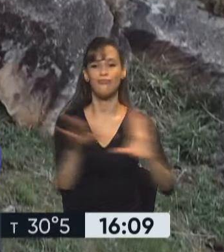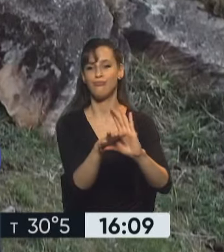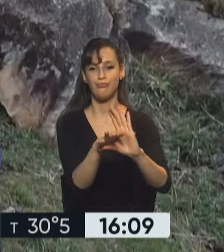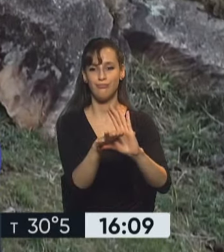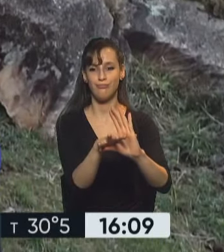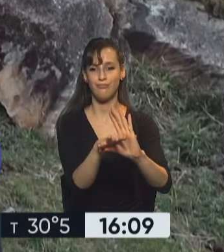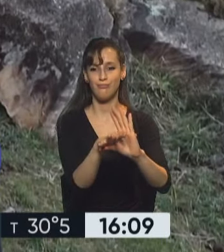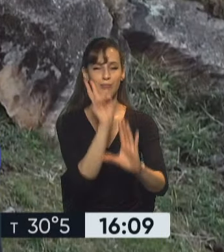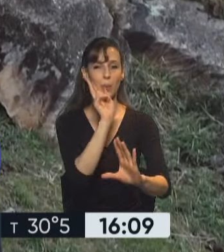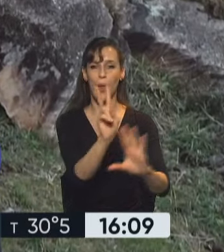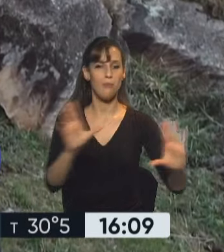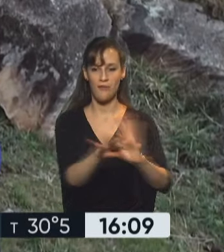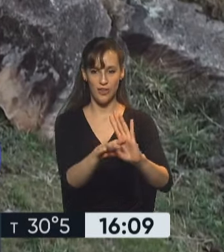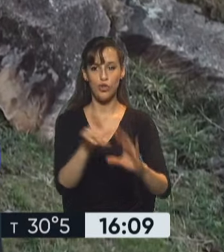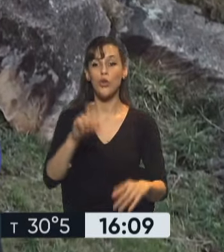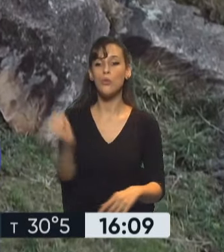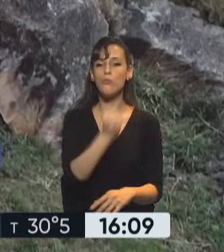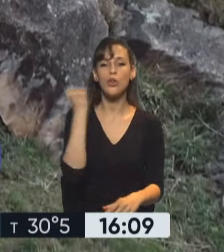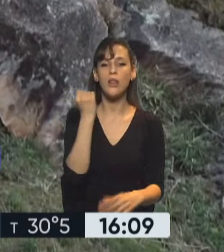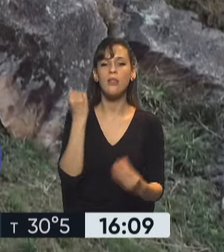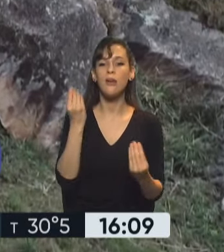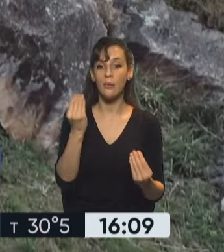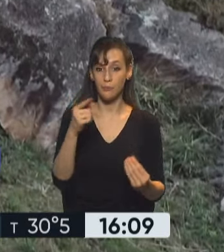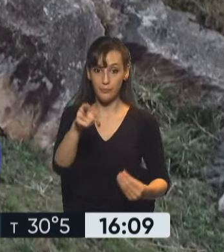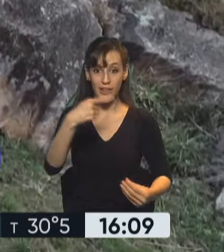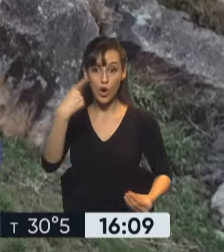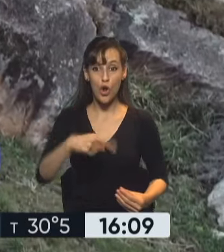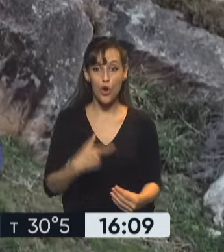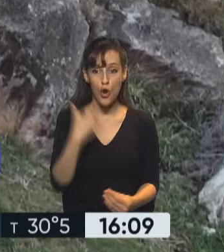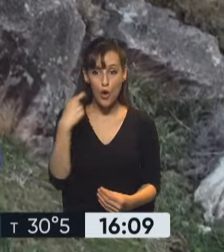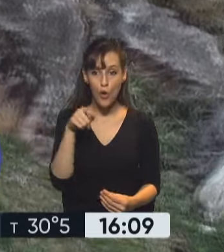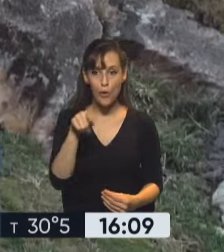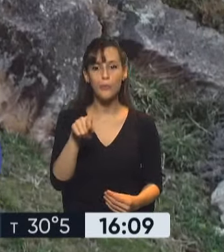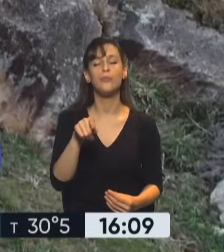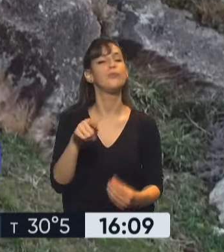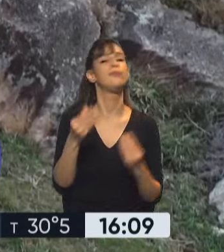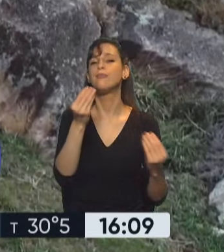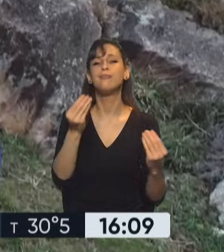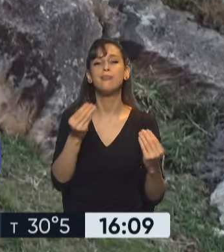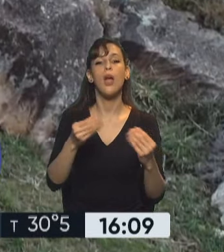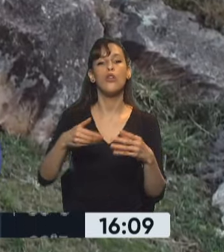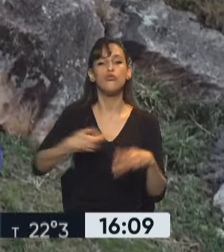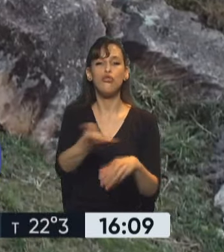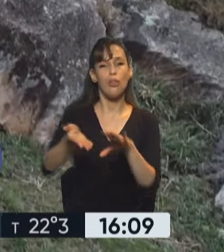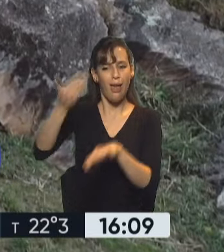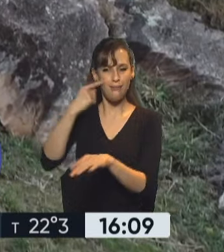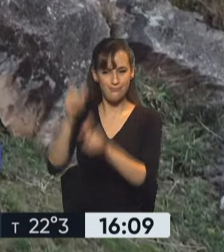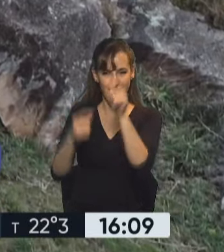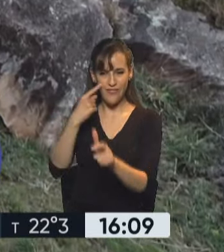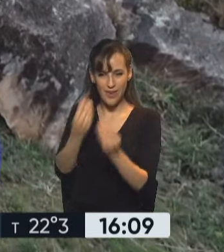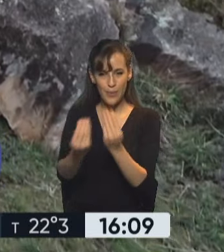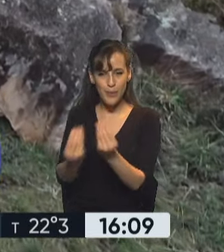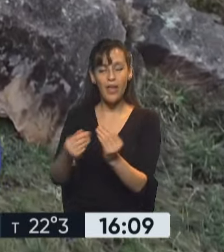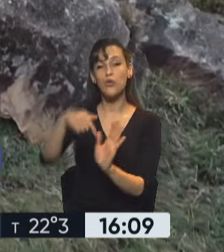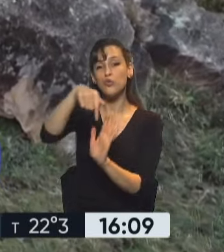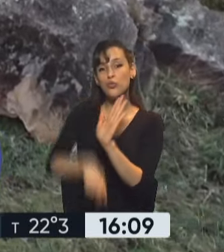tipo de motivos. Lo importante de estos motivos que vos ves ahí rojo es que en otro elemento, por ejemplo, las sociedades originarias actuales, que están en el sur de nuestro